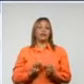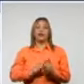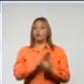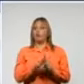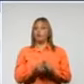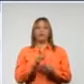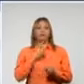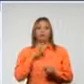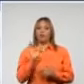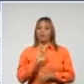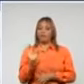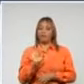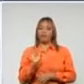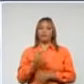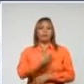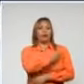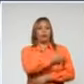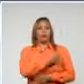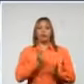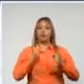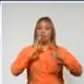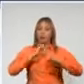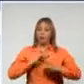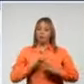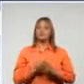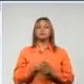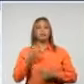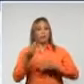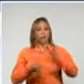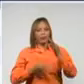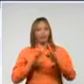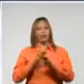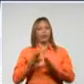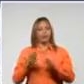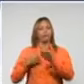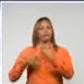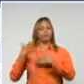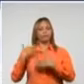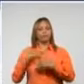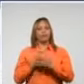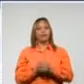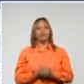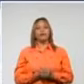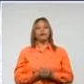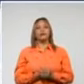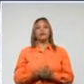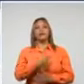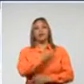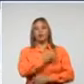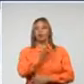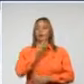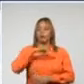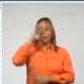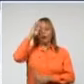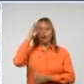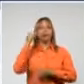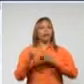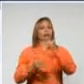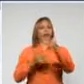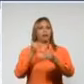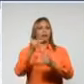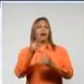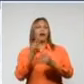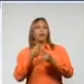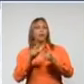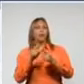La COVID-19, creo que bastante se ha hablado en estos días de las vacunas, incluyendo la vacuna cubana, con un pronóstico muy